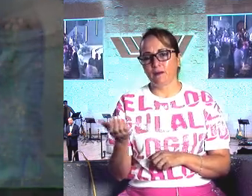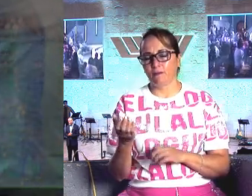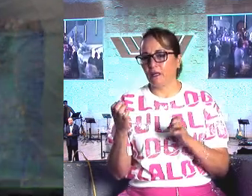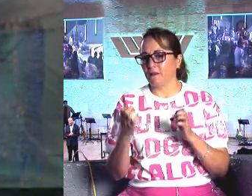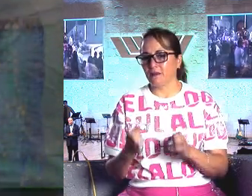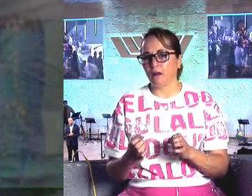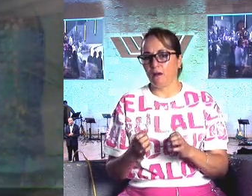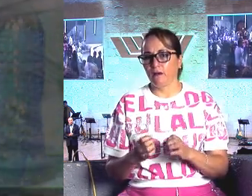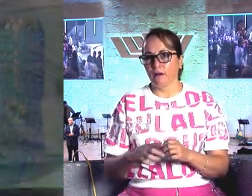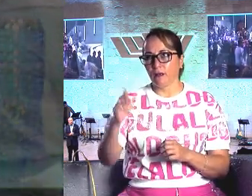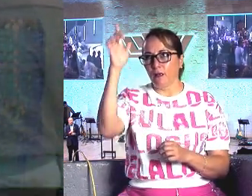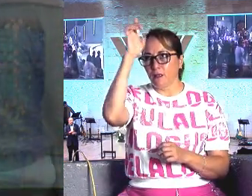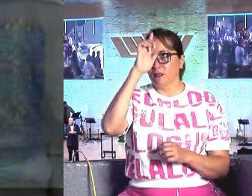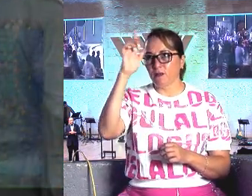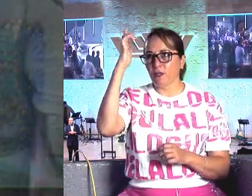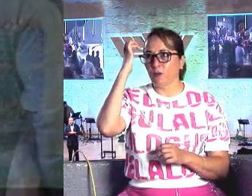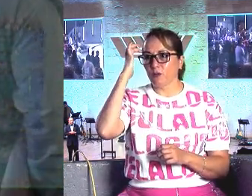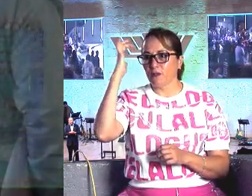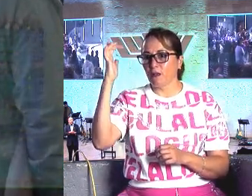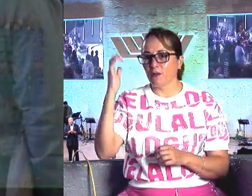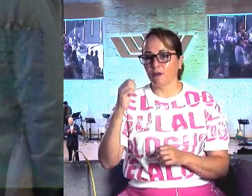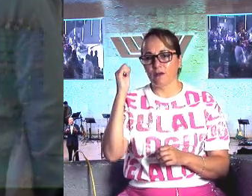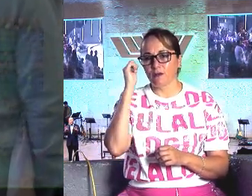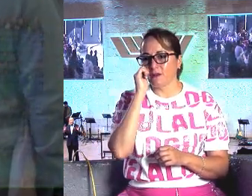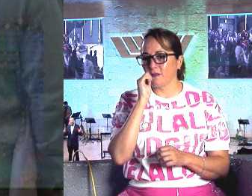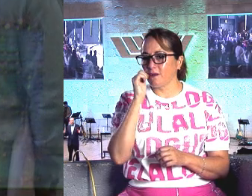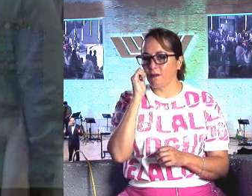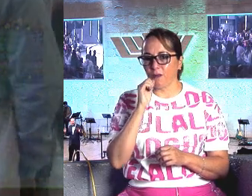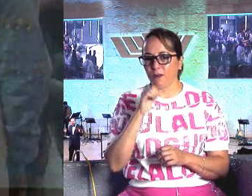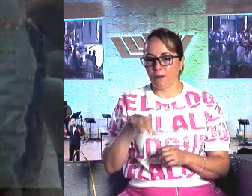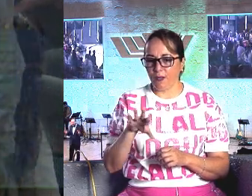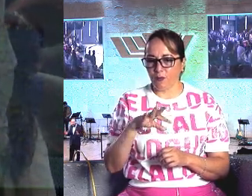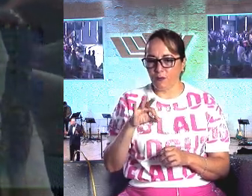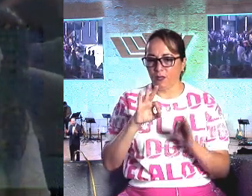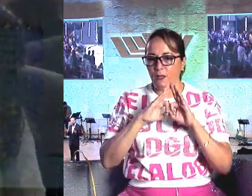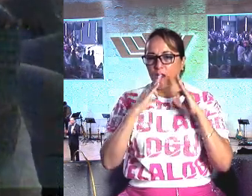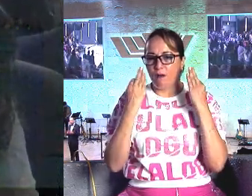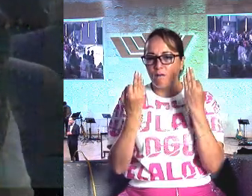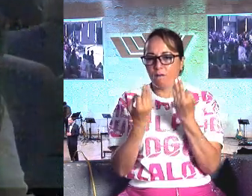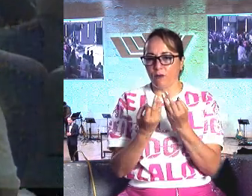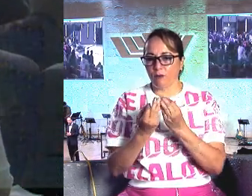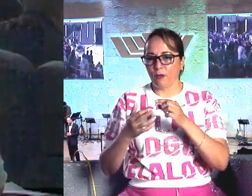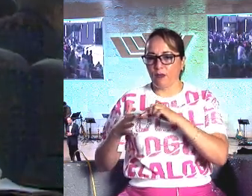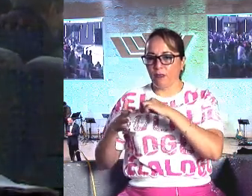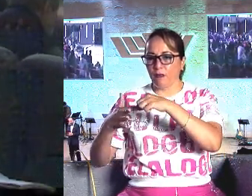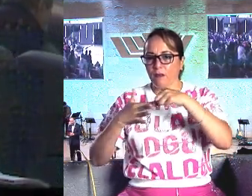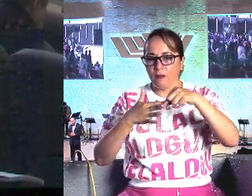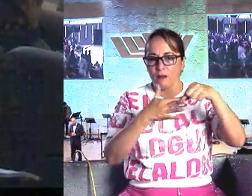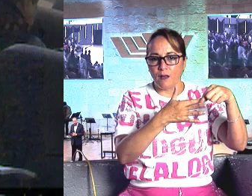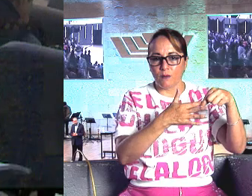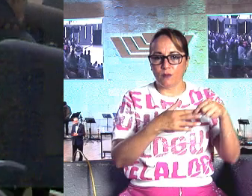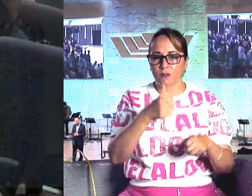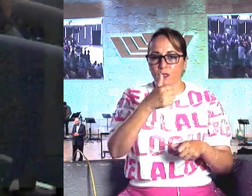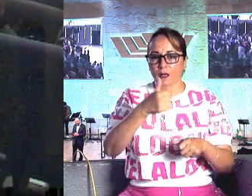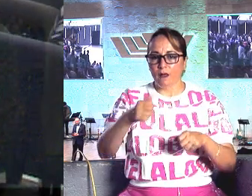y el Espíritu Santo siempre va a encontrar la manera de guiarnos a resolver esos problemas.